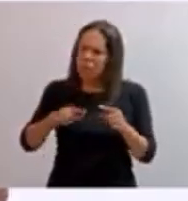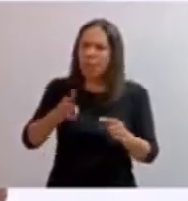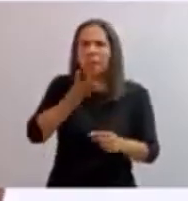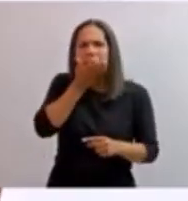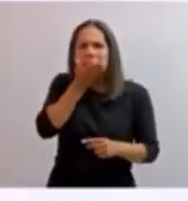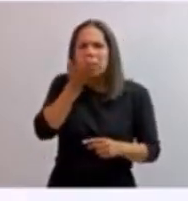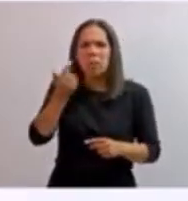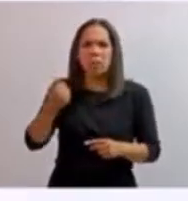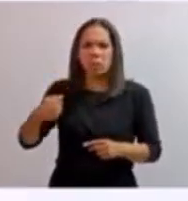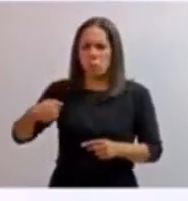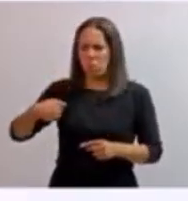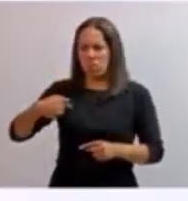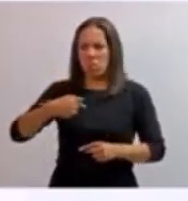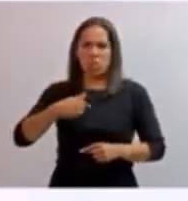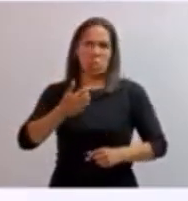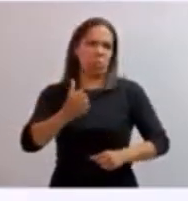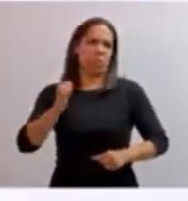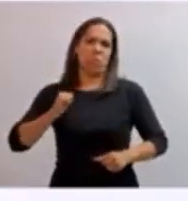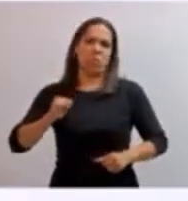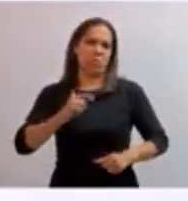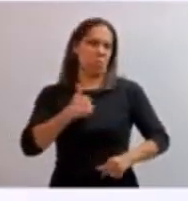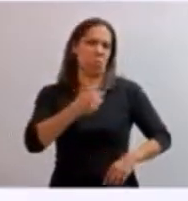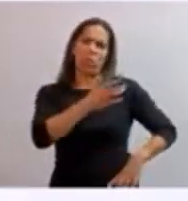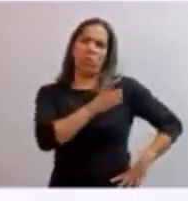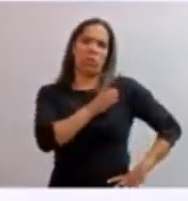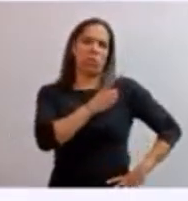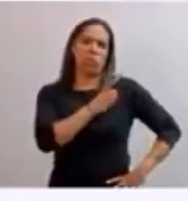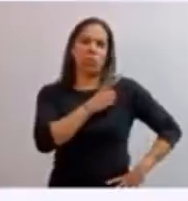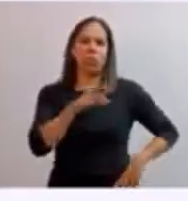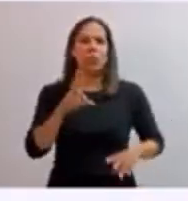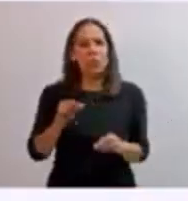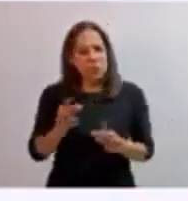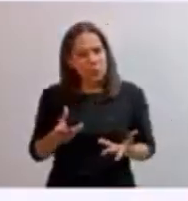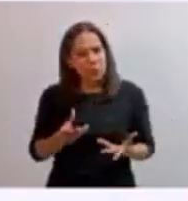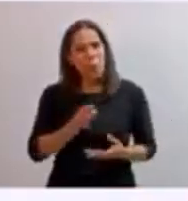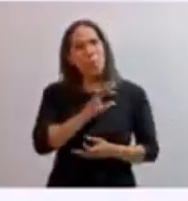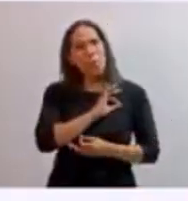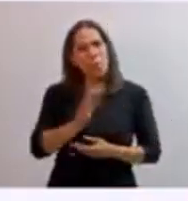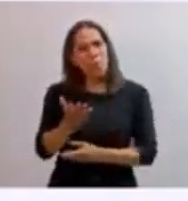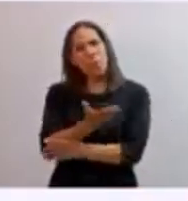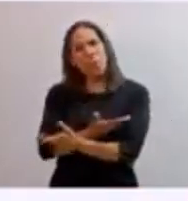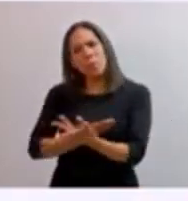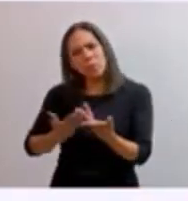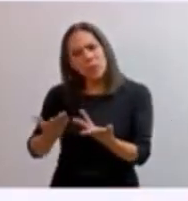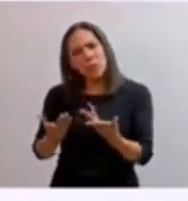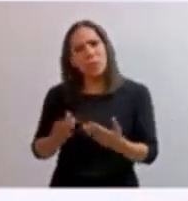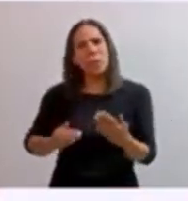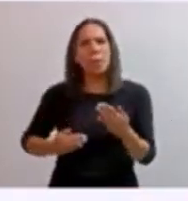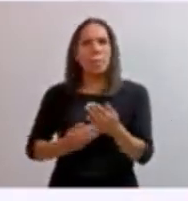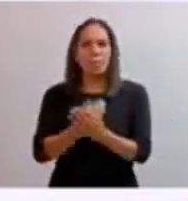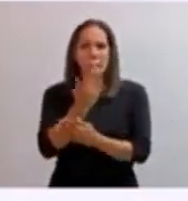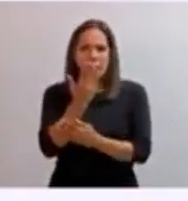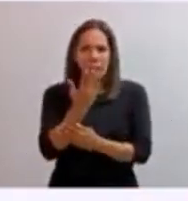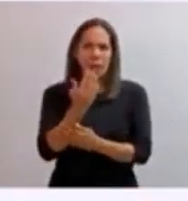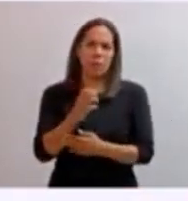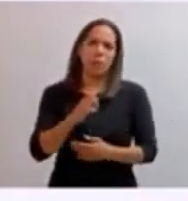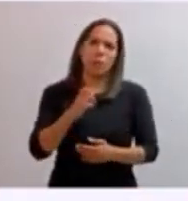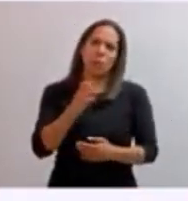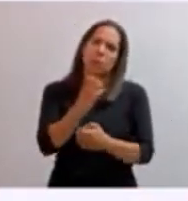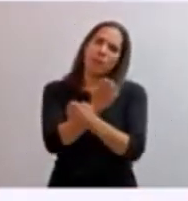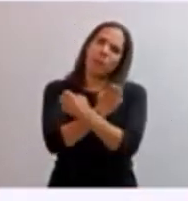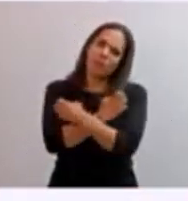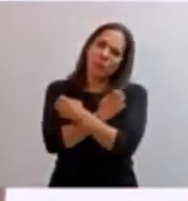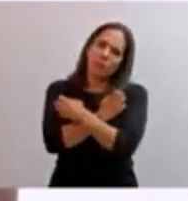responsabilidad individual y sacarla adelante como podamos. Y la propuesta justamente de la nueva escuela mexicana tiene una orientación